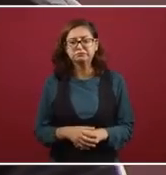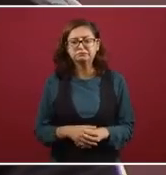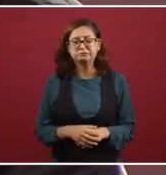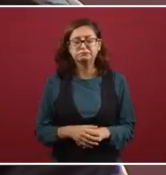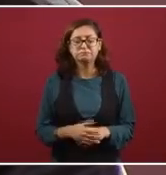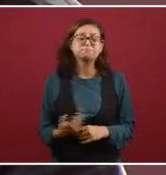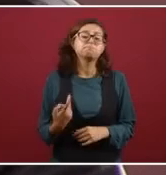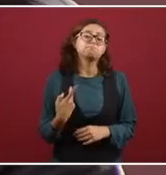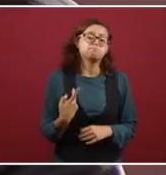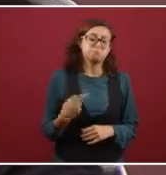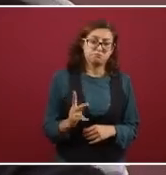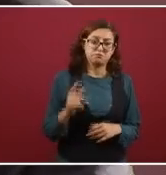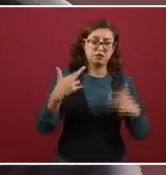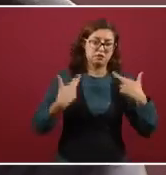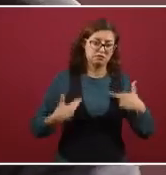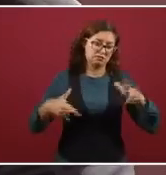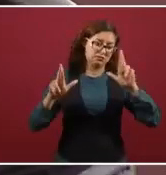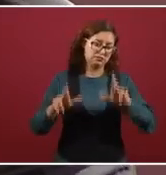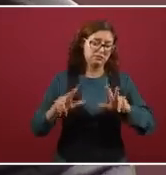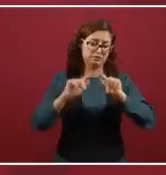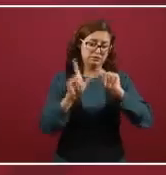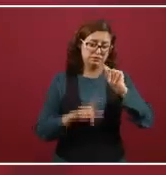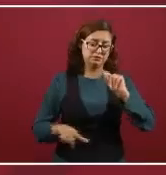sí tiene relación con todos.